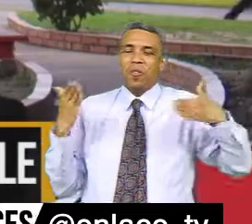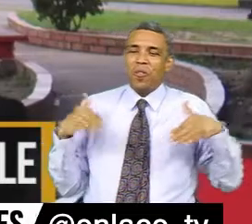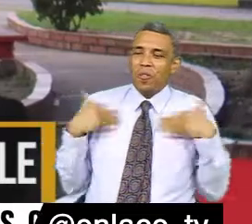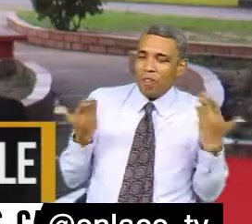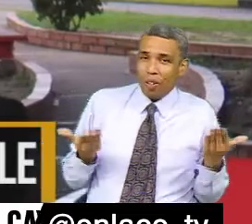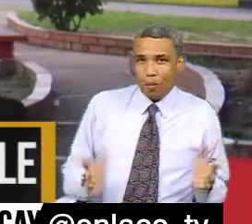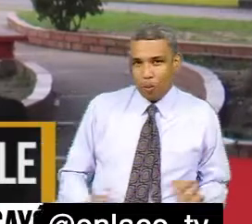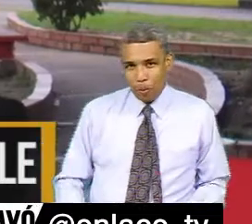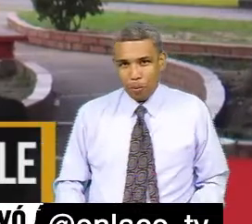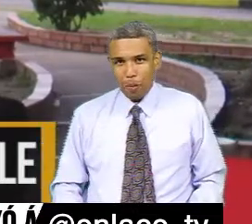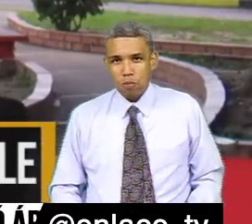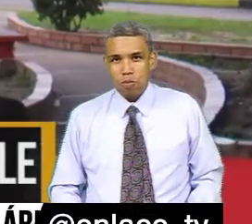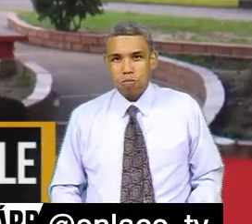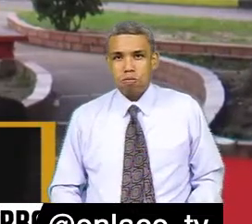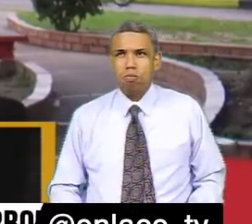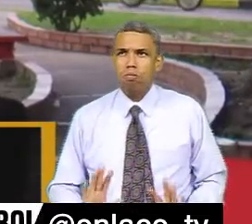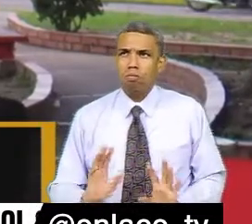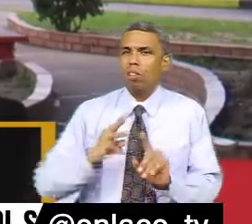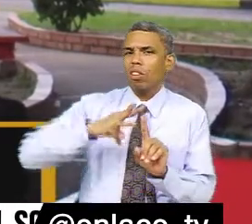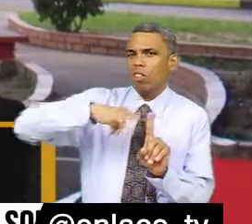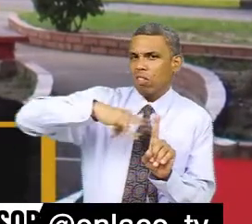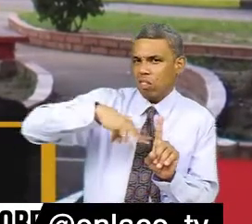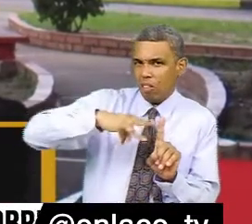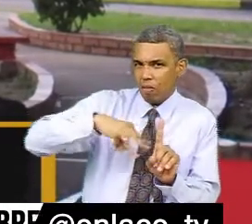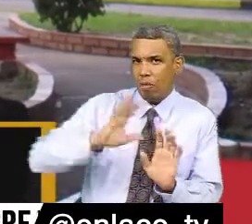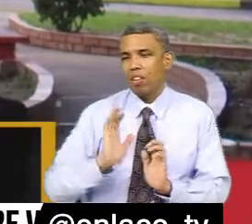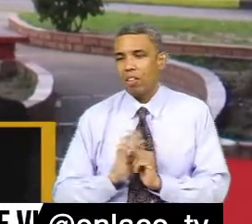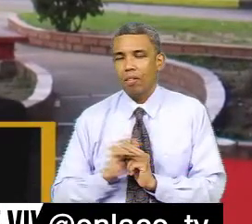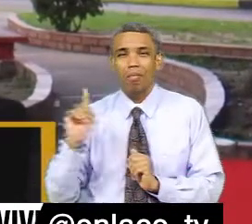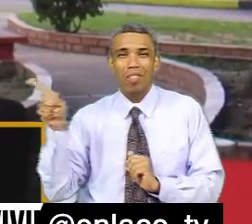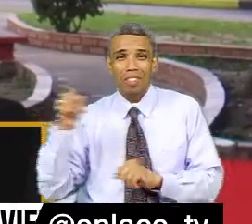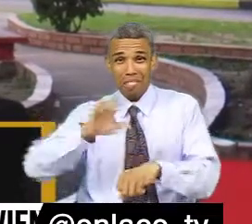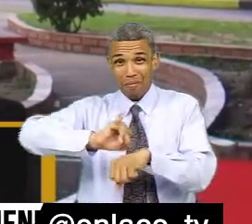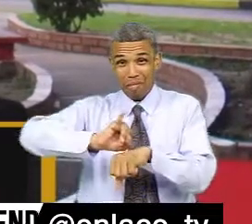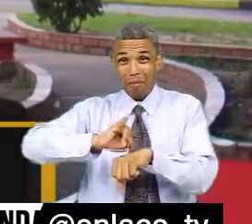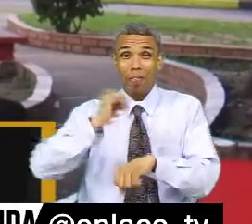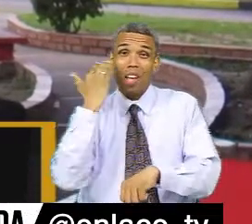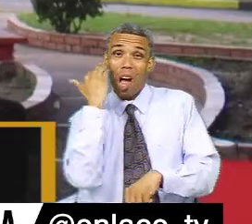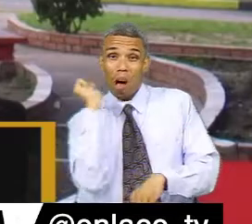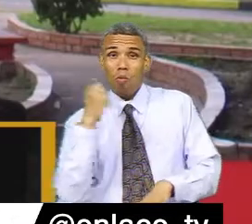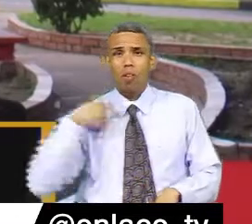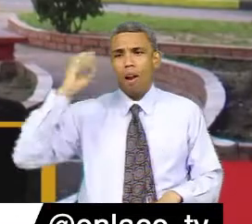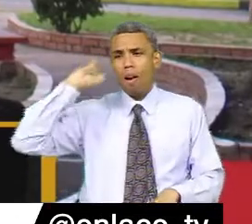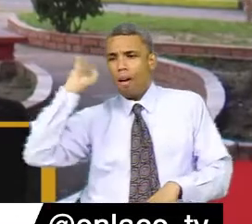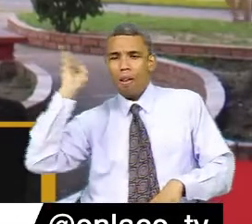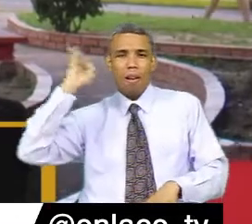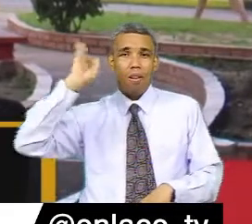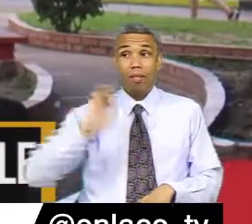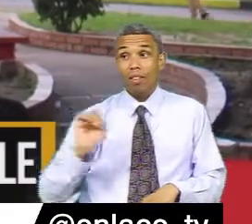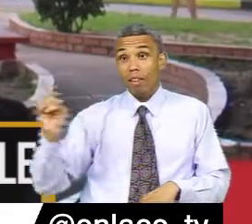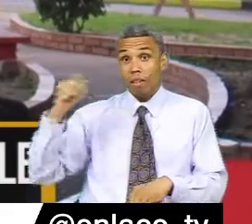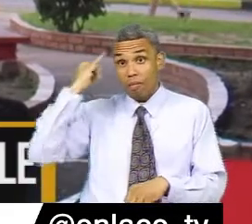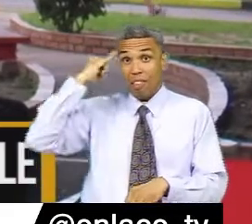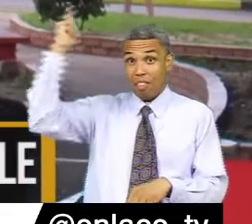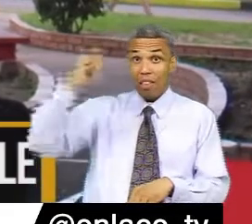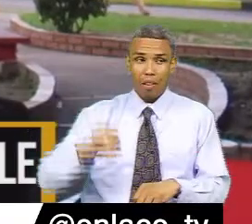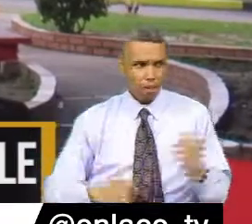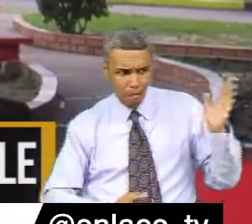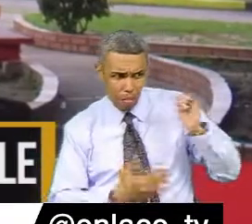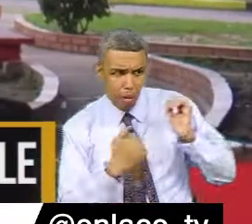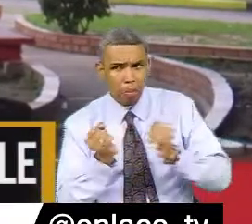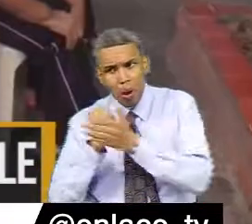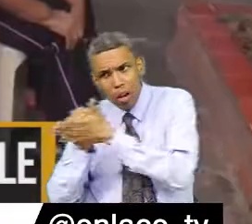una actividad que se lleva 3 meses. La pastora de nuestra iglesia, Carmen Fonseca, pues nos dio la oportunidad de realizarla. Planeamos toda la actividad, llevamos